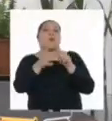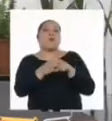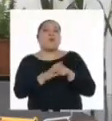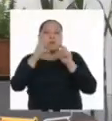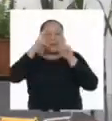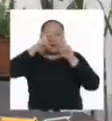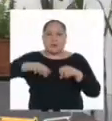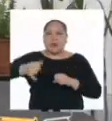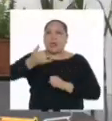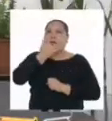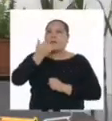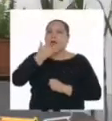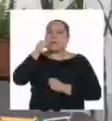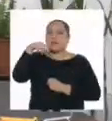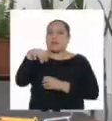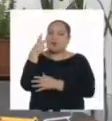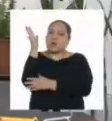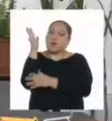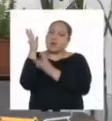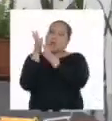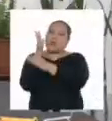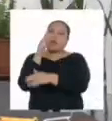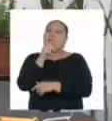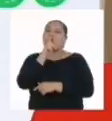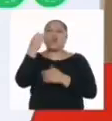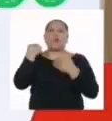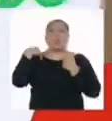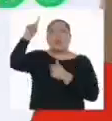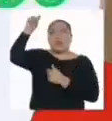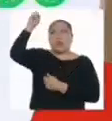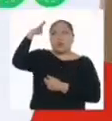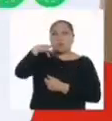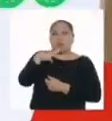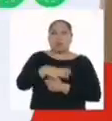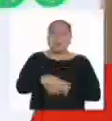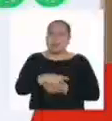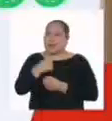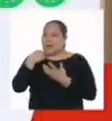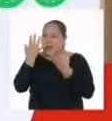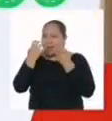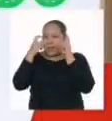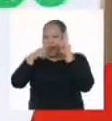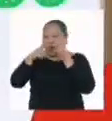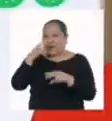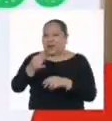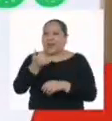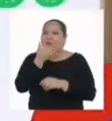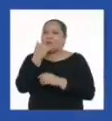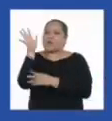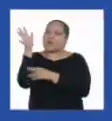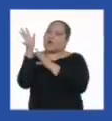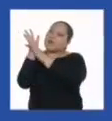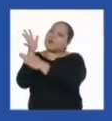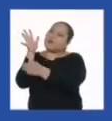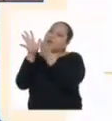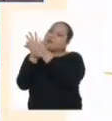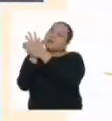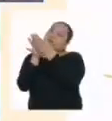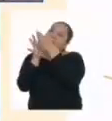indagación. ¿Qué sucede si a una planta le falta luz solar? No puedo esperar a ver cómo quedaron las hojas cubiertas.